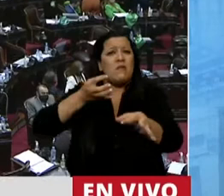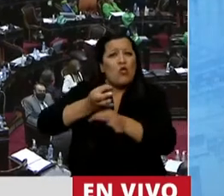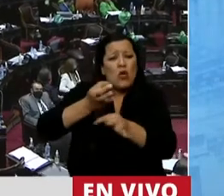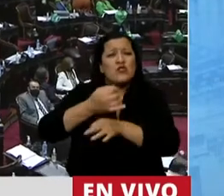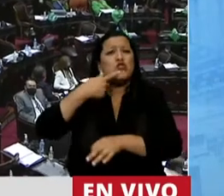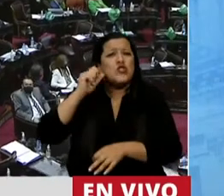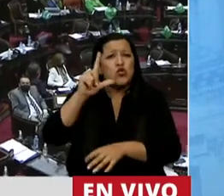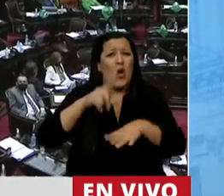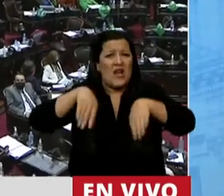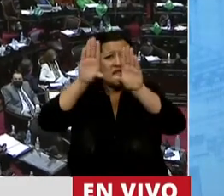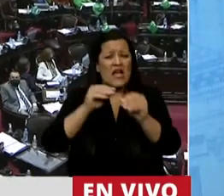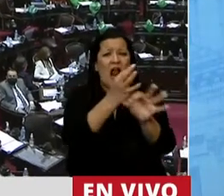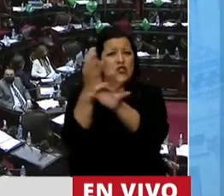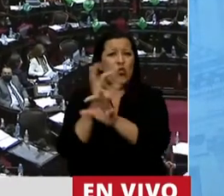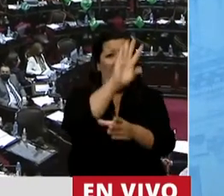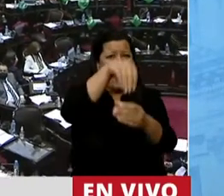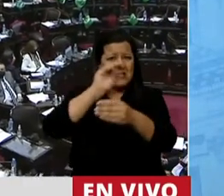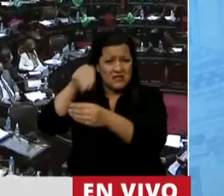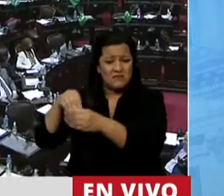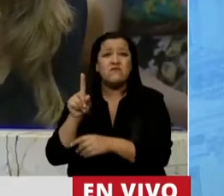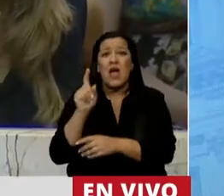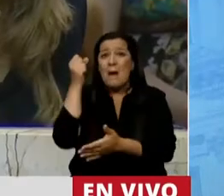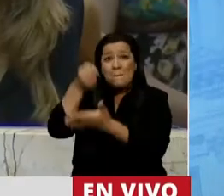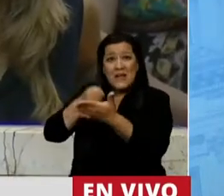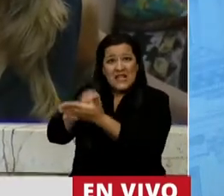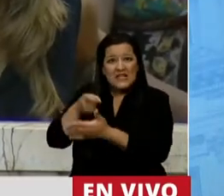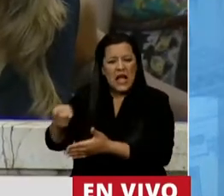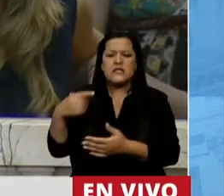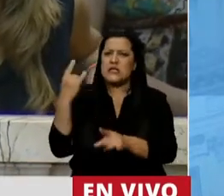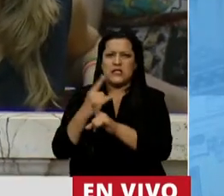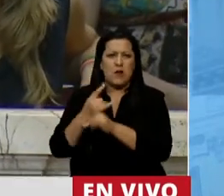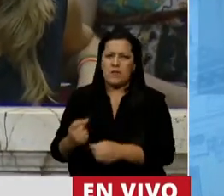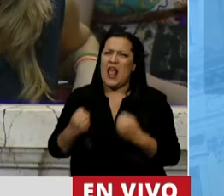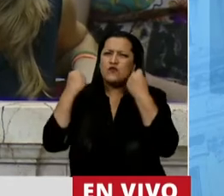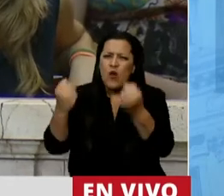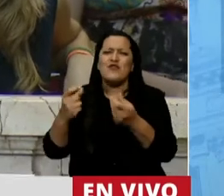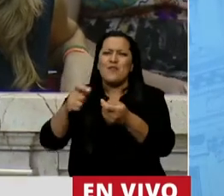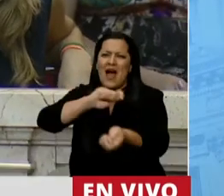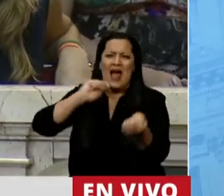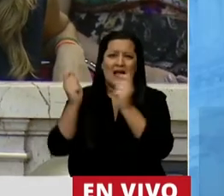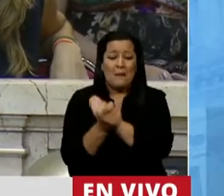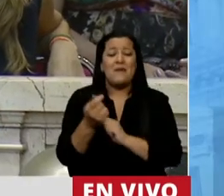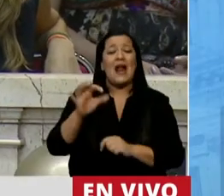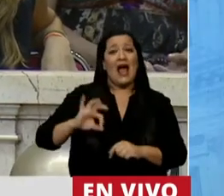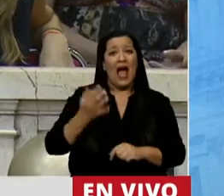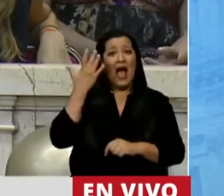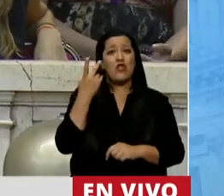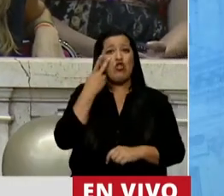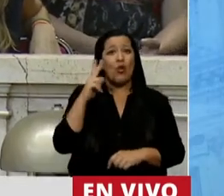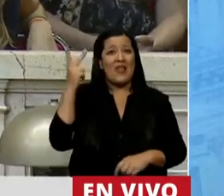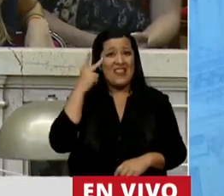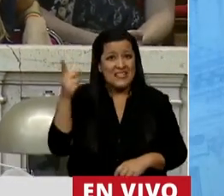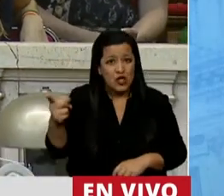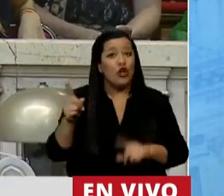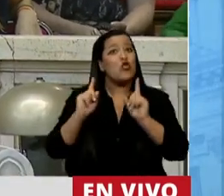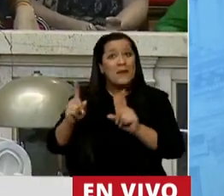en las escuelas. La militancia siempre puso sus esfuerzos en revertir esto. En el año 2018 fue